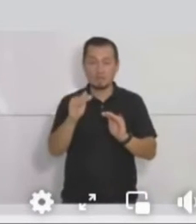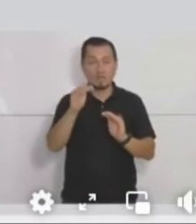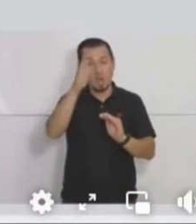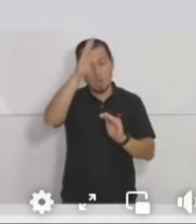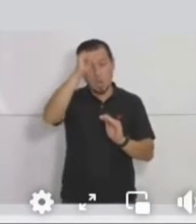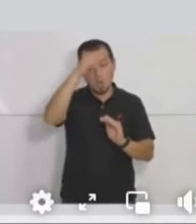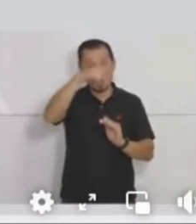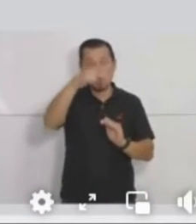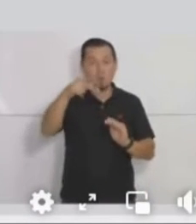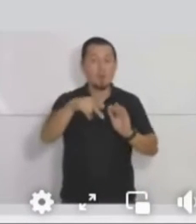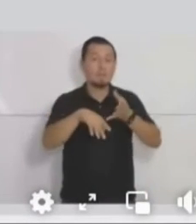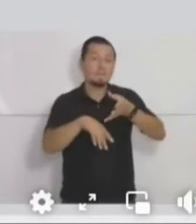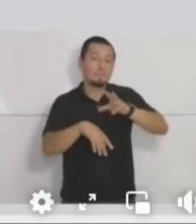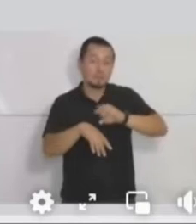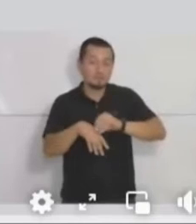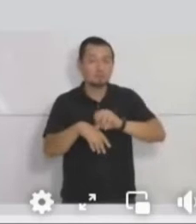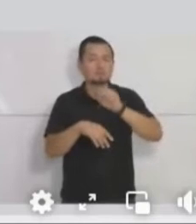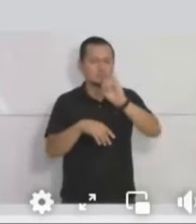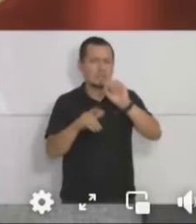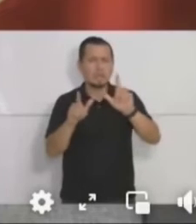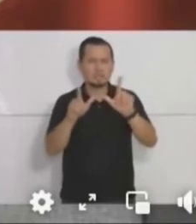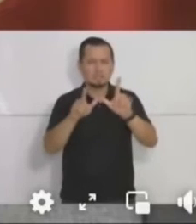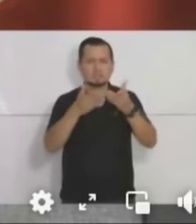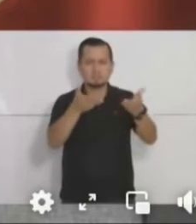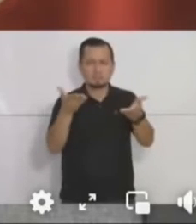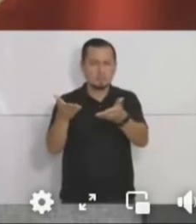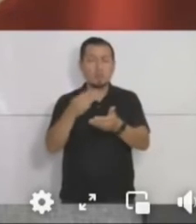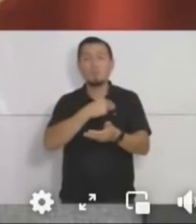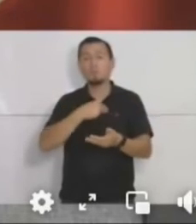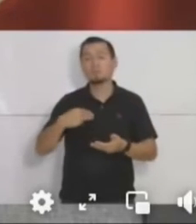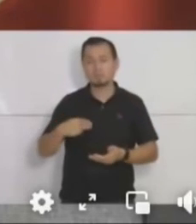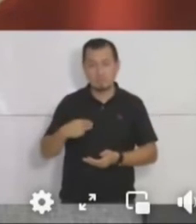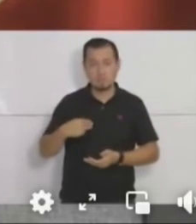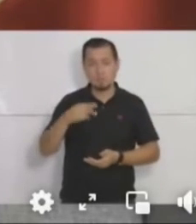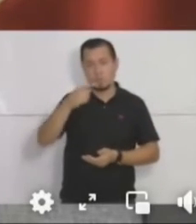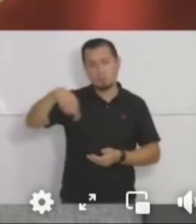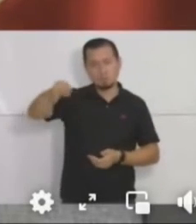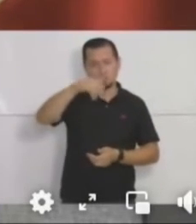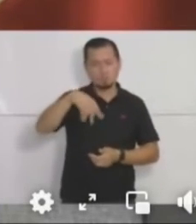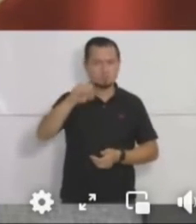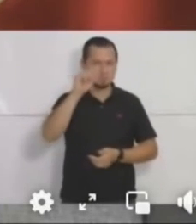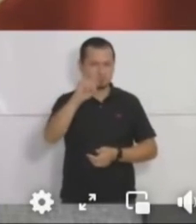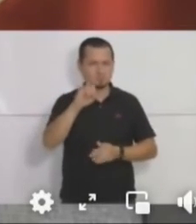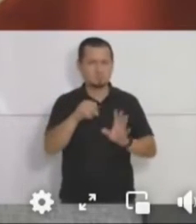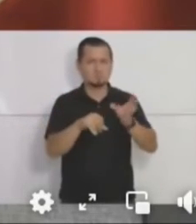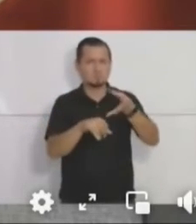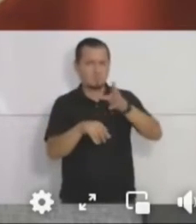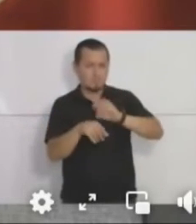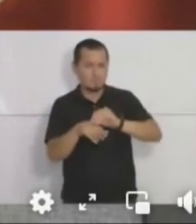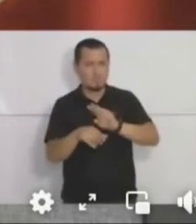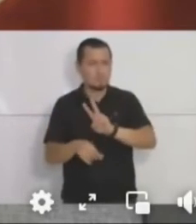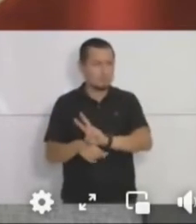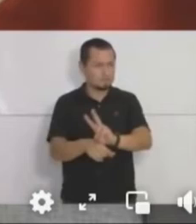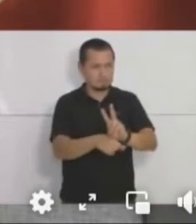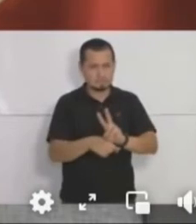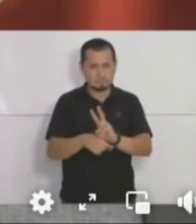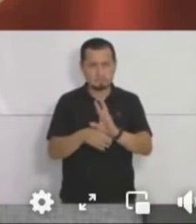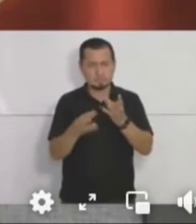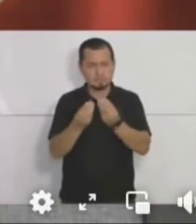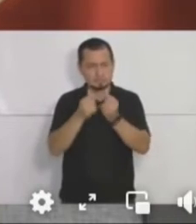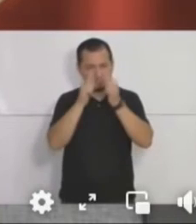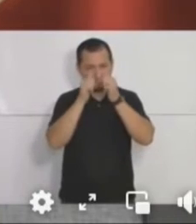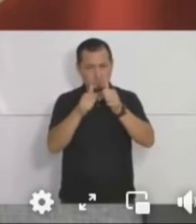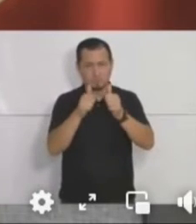con el horario de acuerdo a su licencia. Aquí, por supuesto, los municipios estarán vigilando el